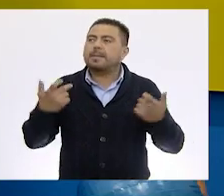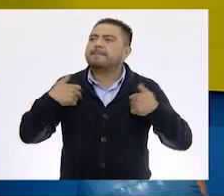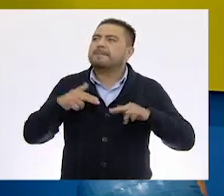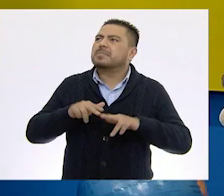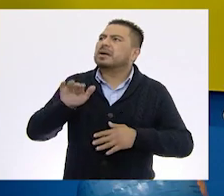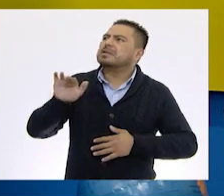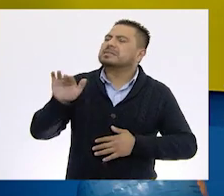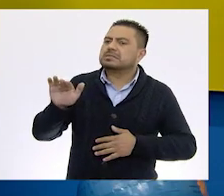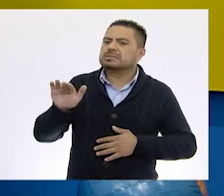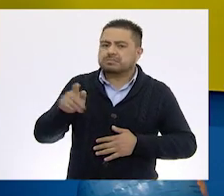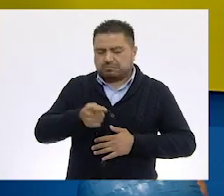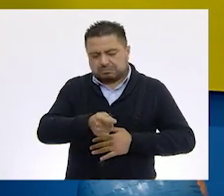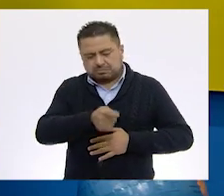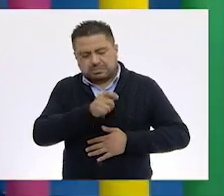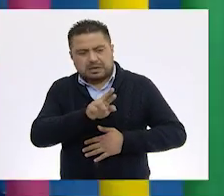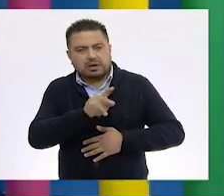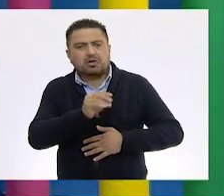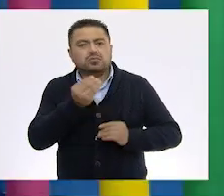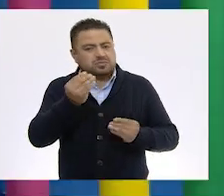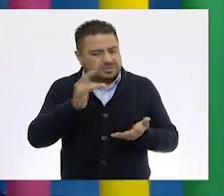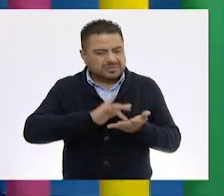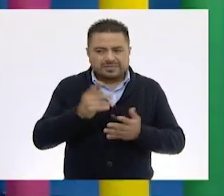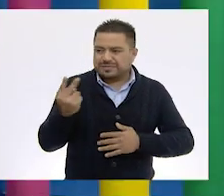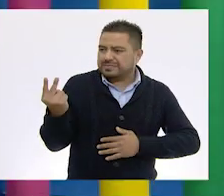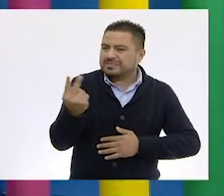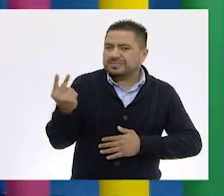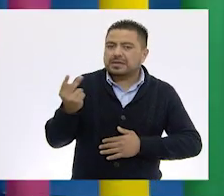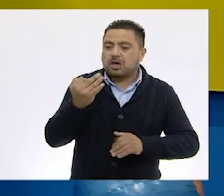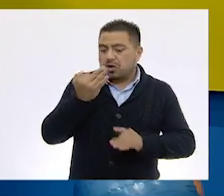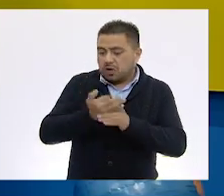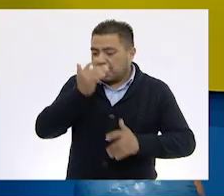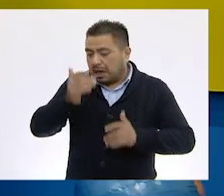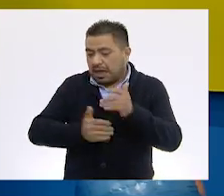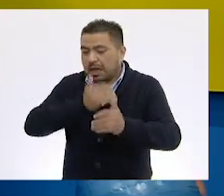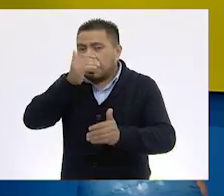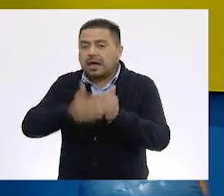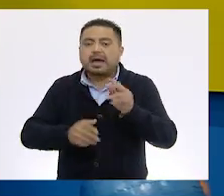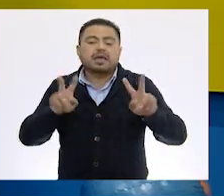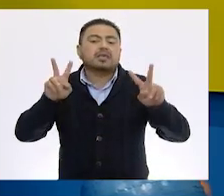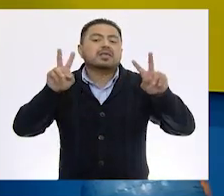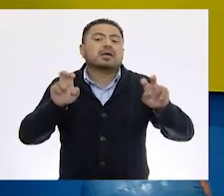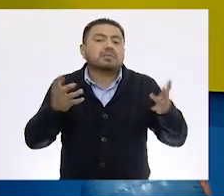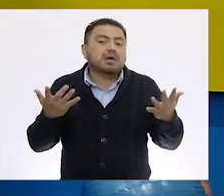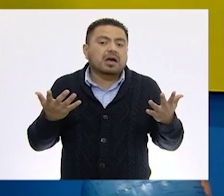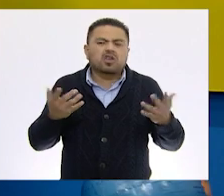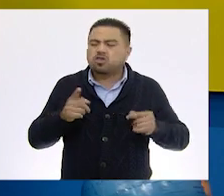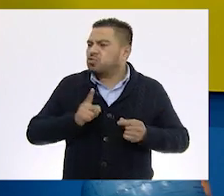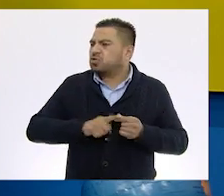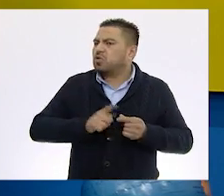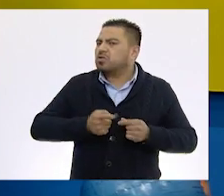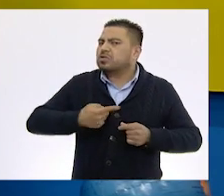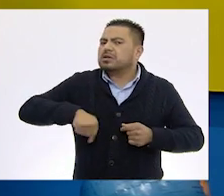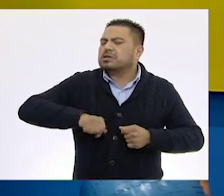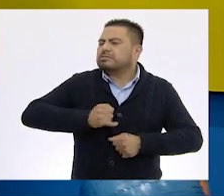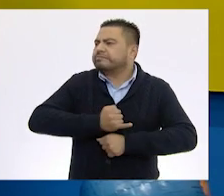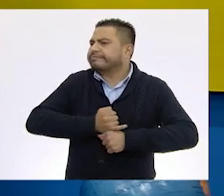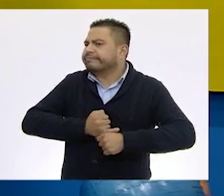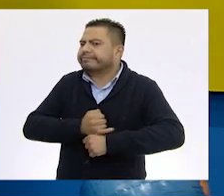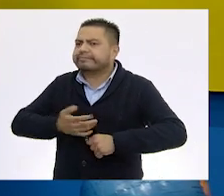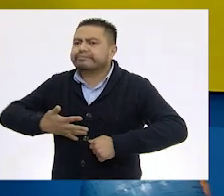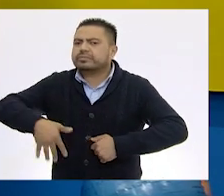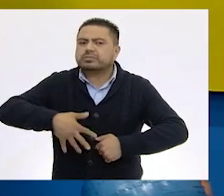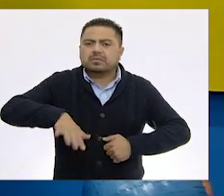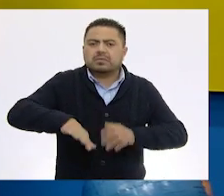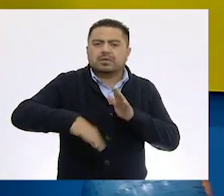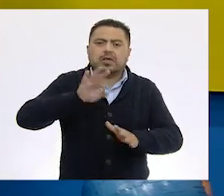Maestra Noemí, inspector Raulito, muchísimas gracias. Hemos terminado con ¿y dónde vamos a buscar?